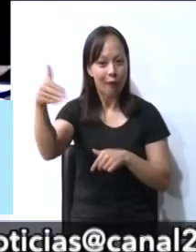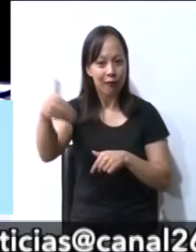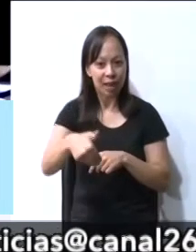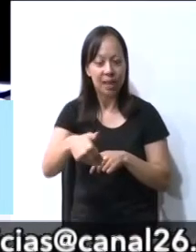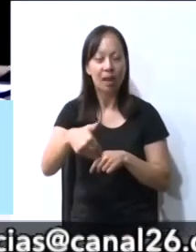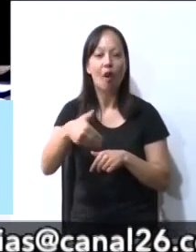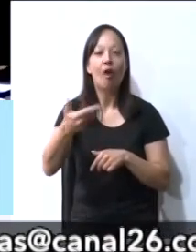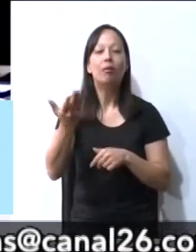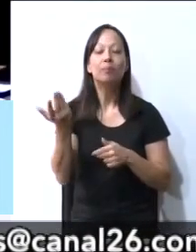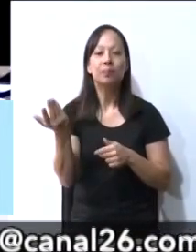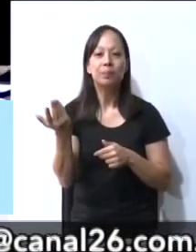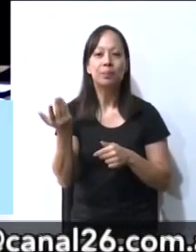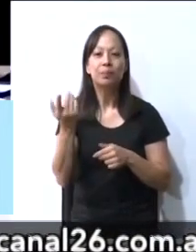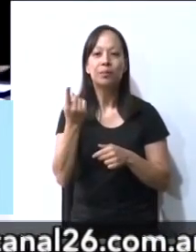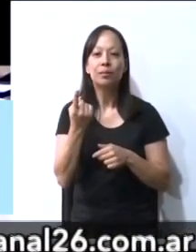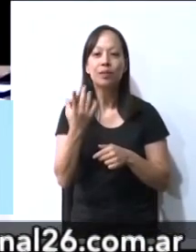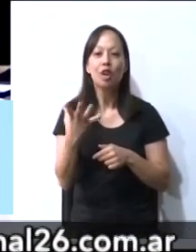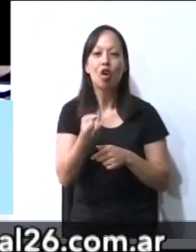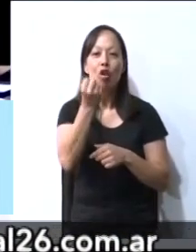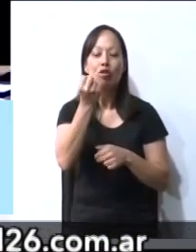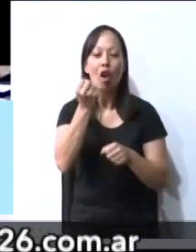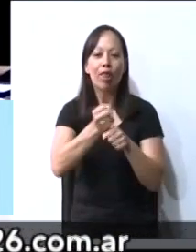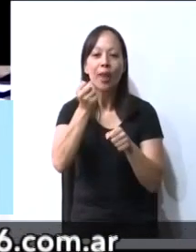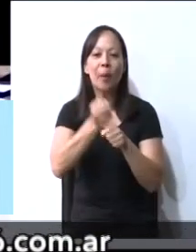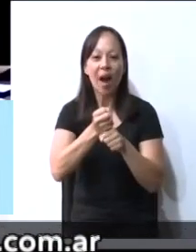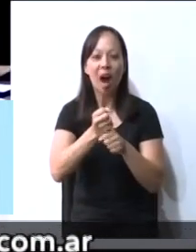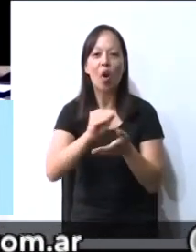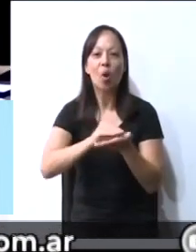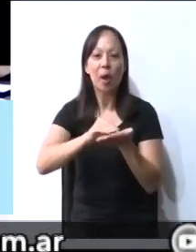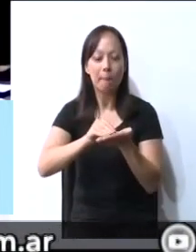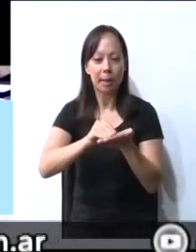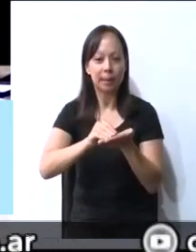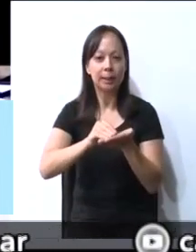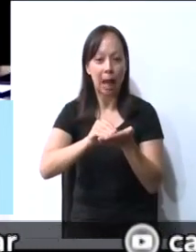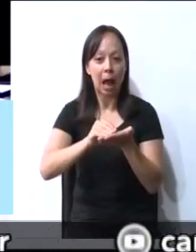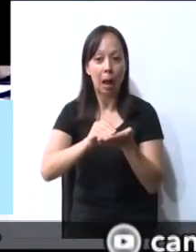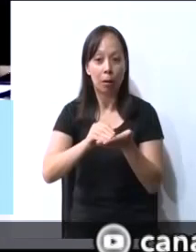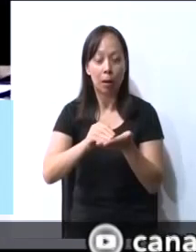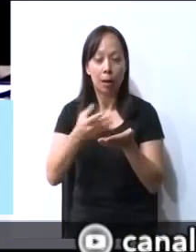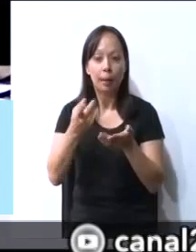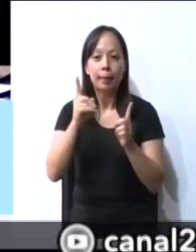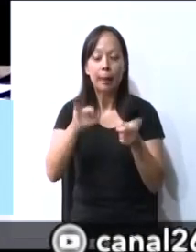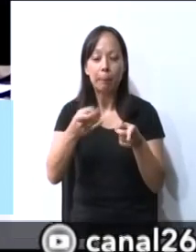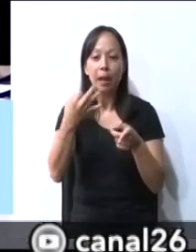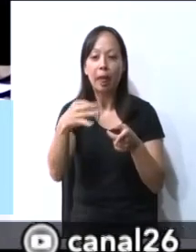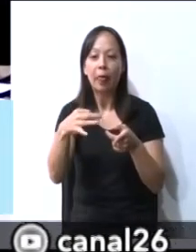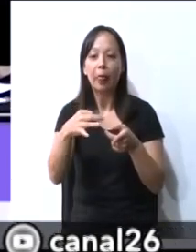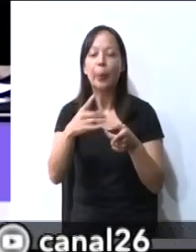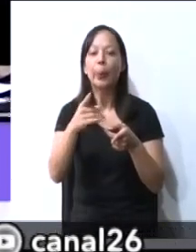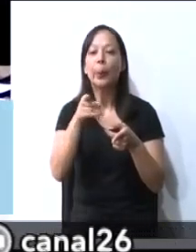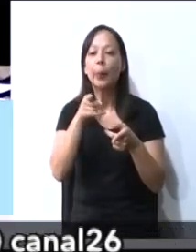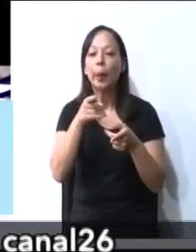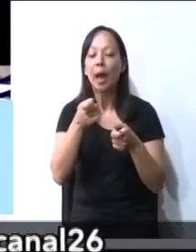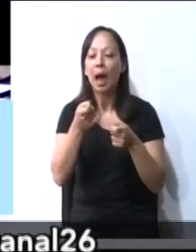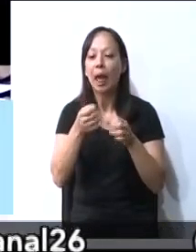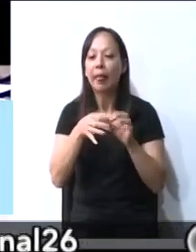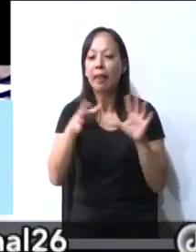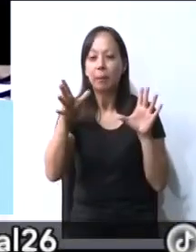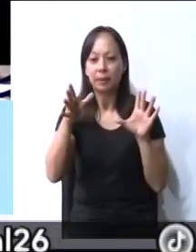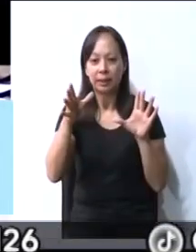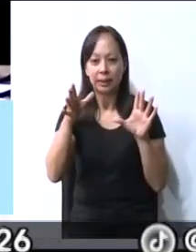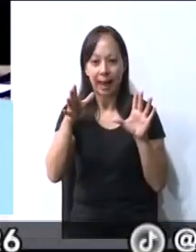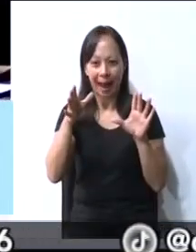consiguió su primer trabajo en una empresa logrando independizarse económicamente. Son muchos los casos como ella. Es un solo